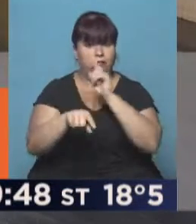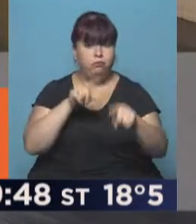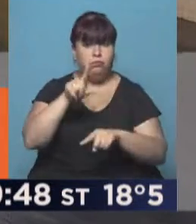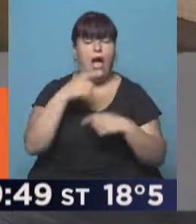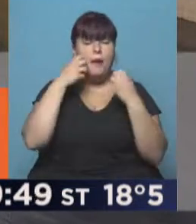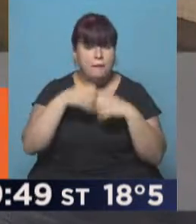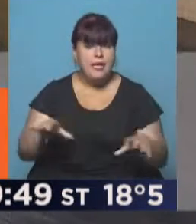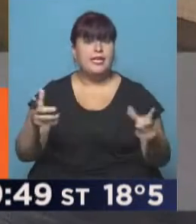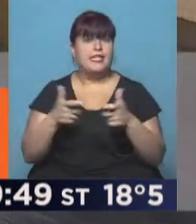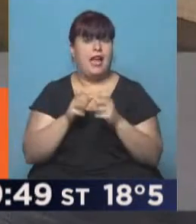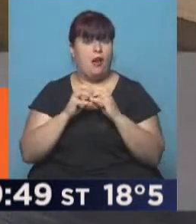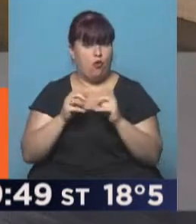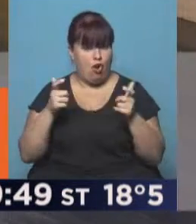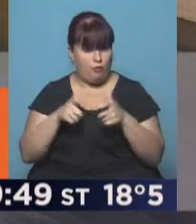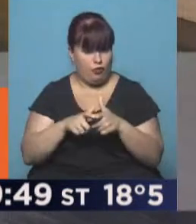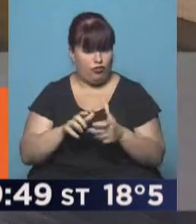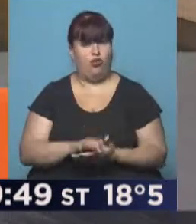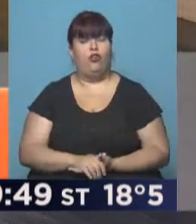el inicio de la comisión.